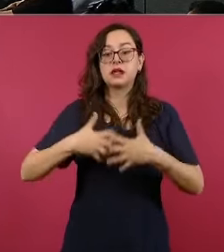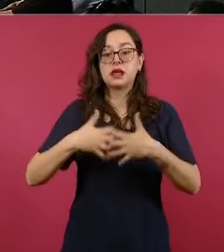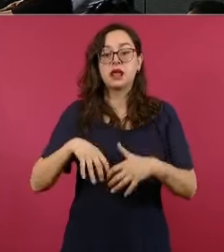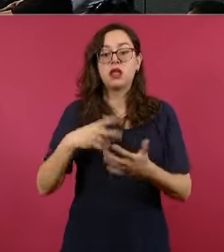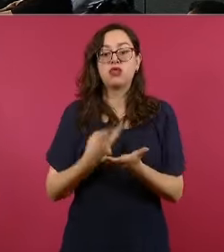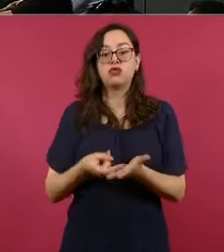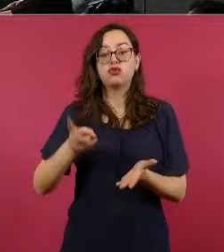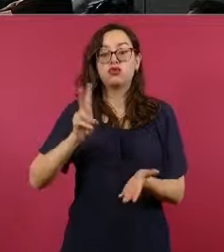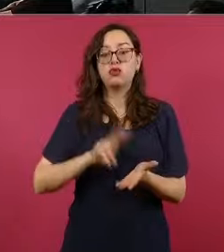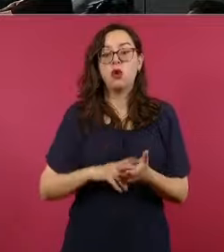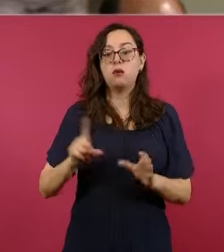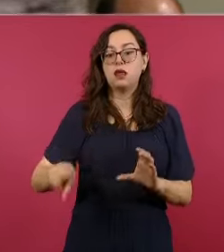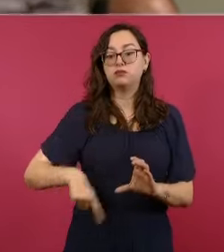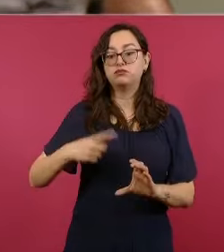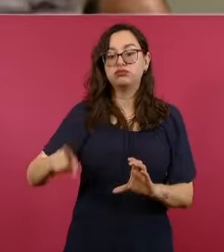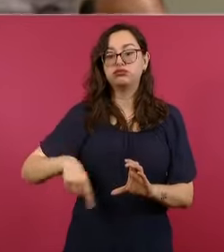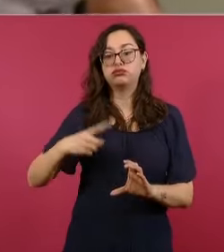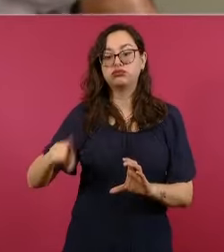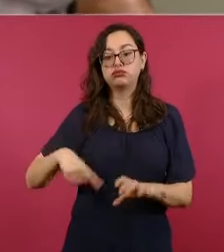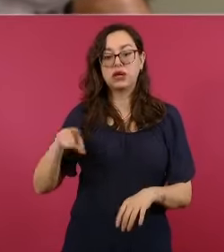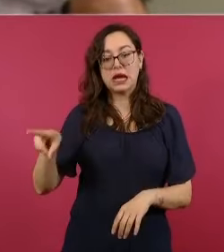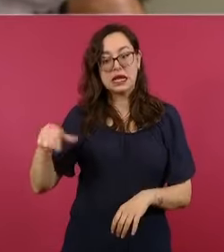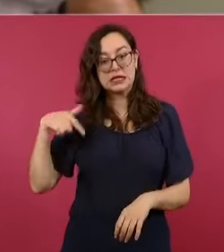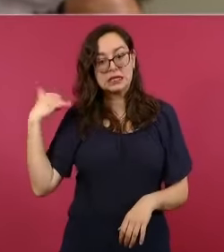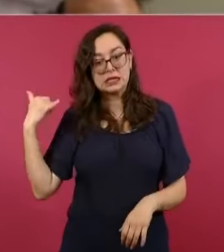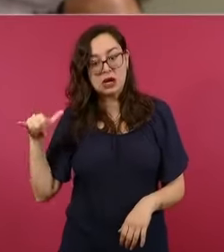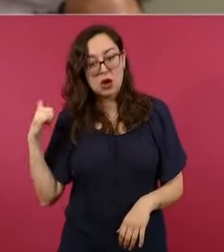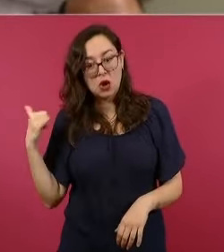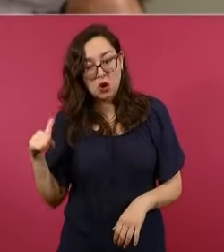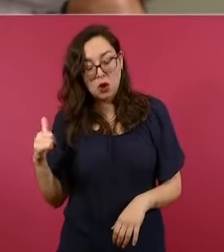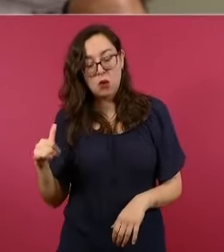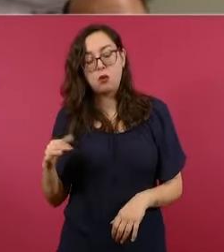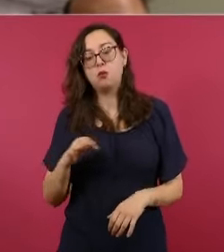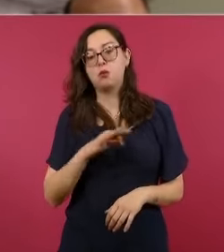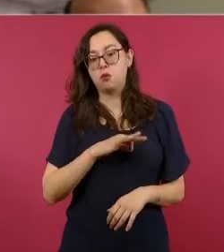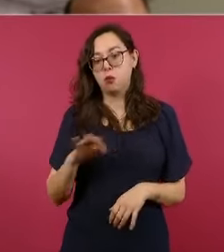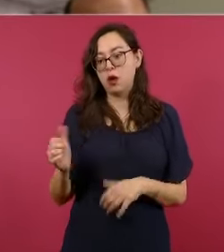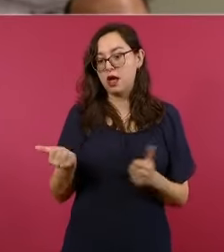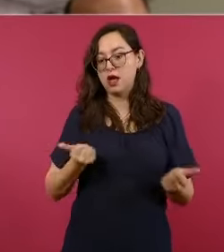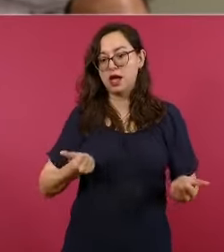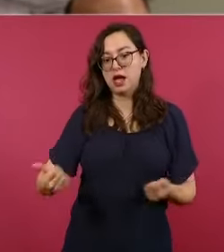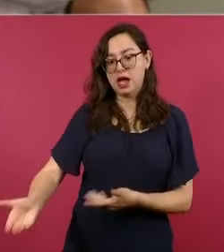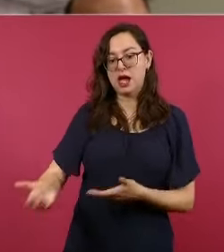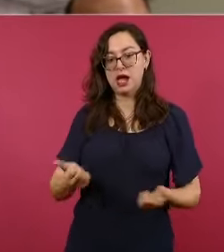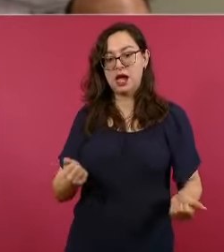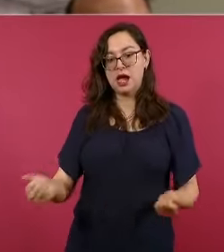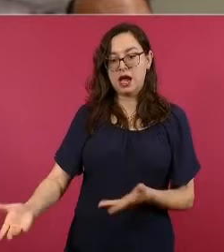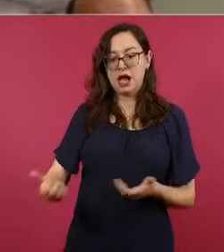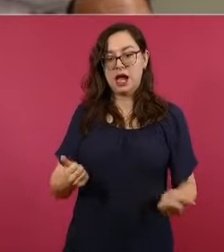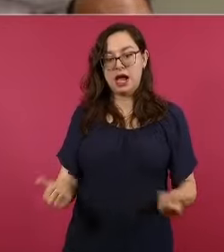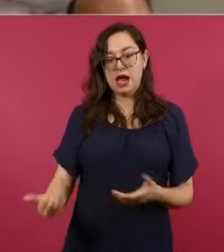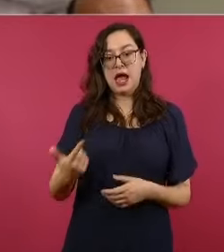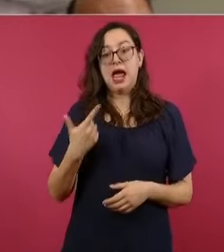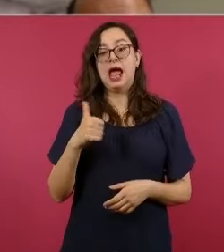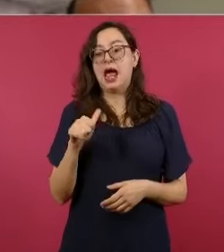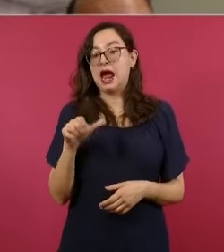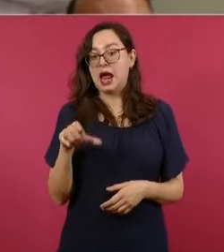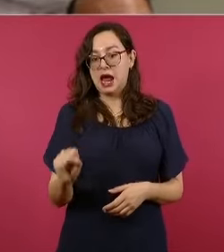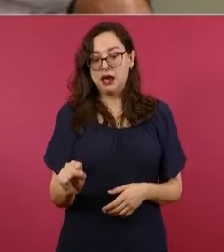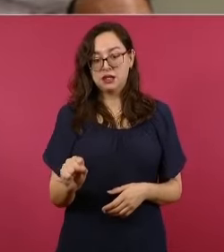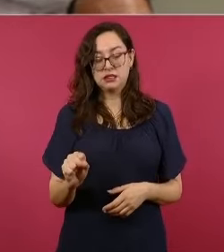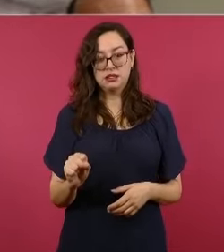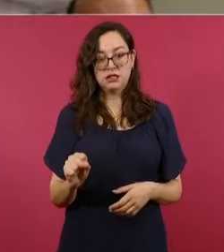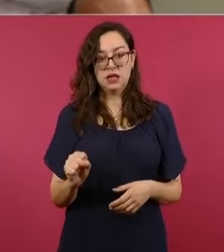construyendo en Yucatán se puedan surtir el gas natural es un Eh